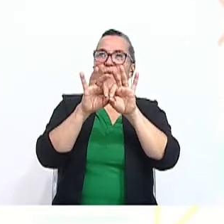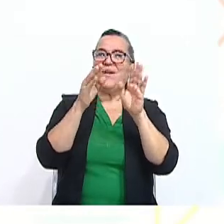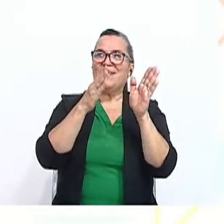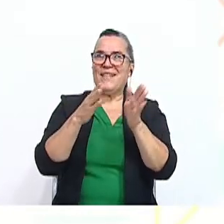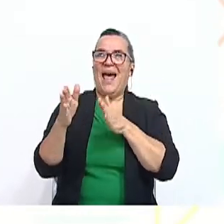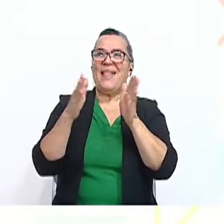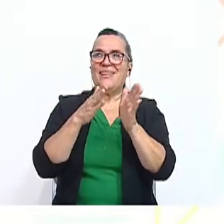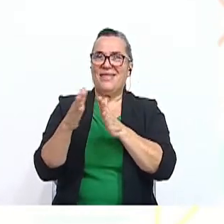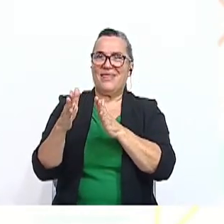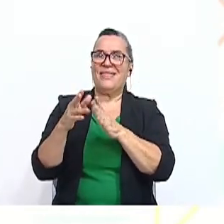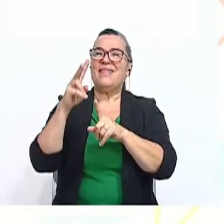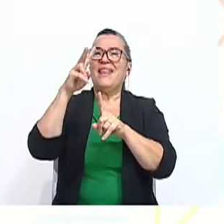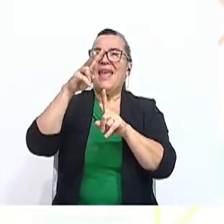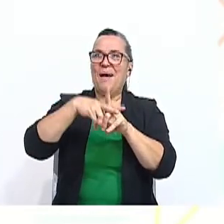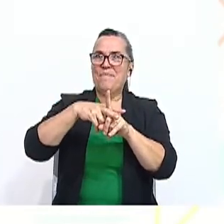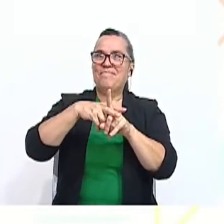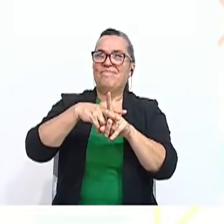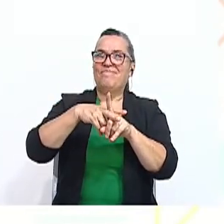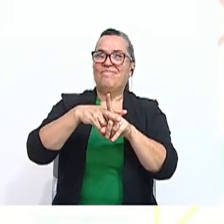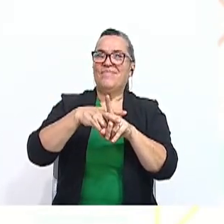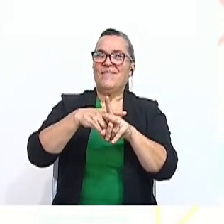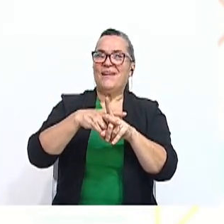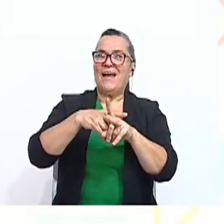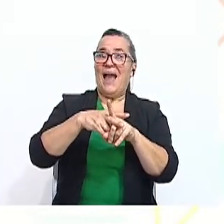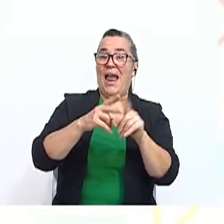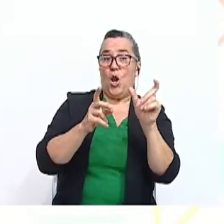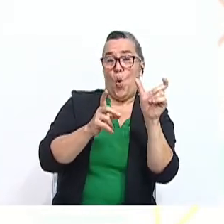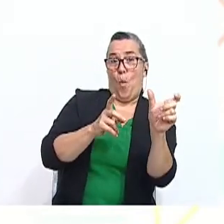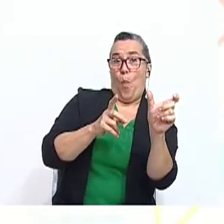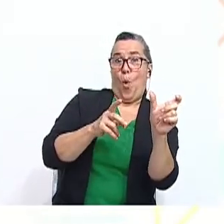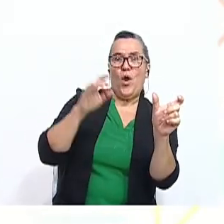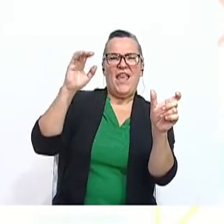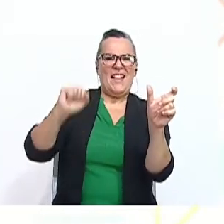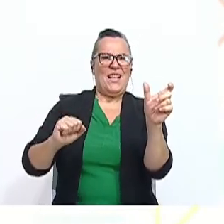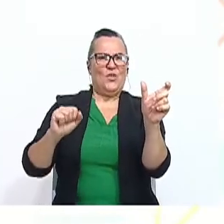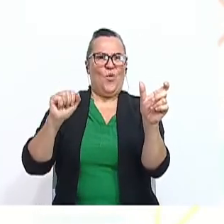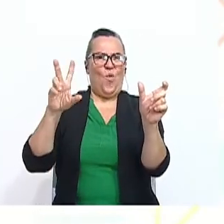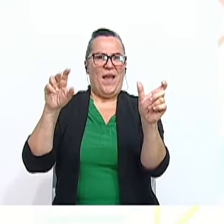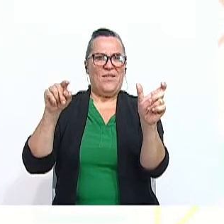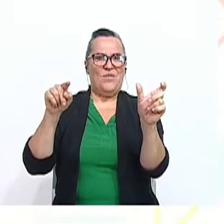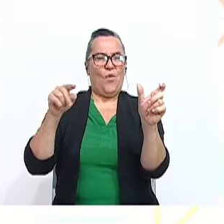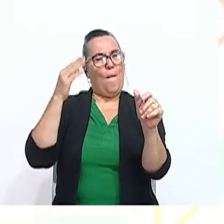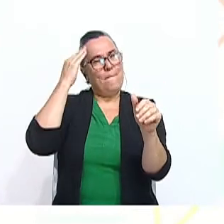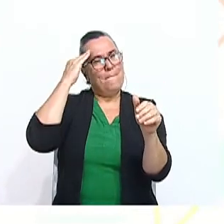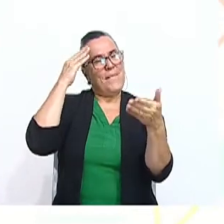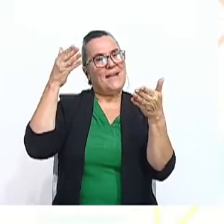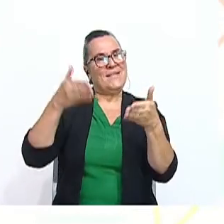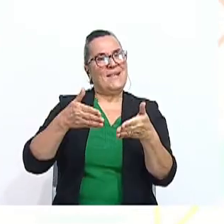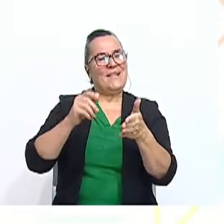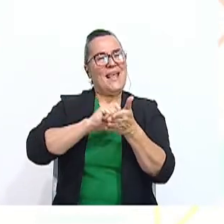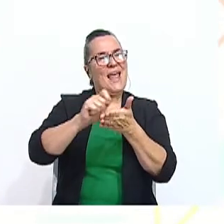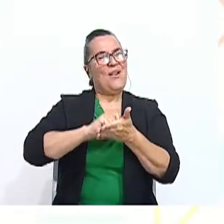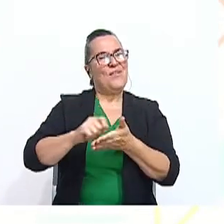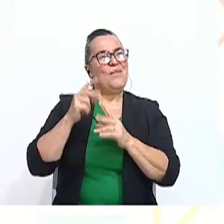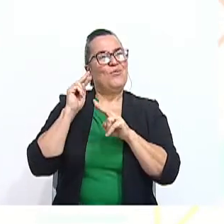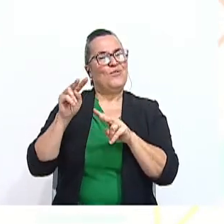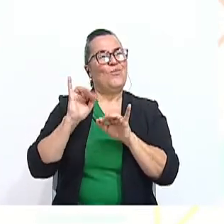orden en que aplicábamos el cupón y el descuento? Excelente. A tenerlo presente y anotémoslos por